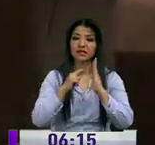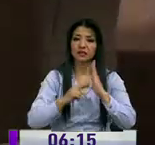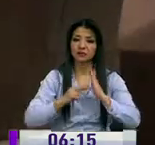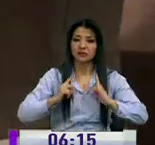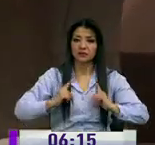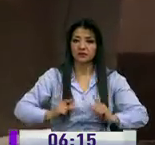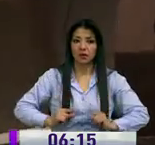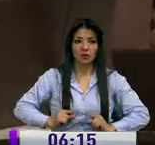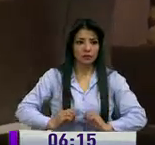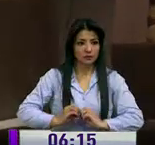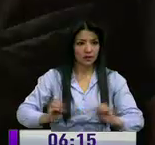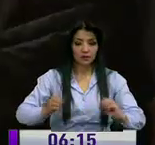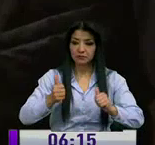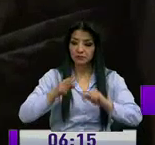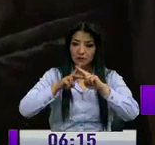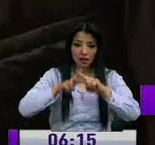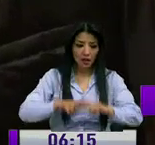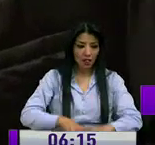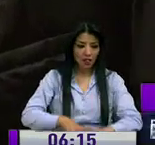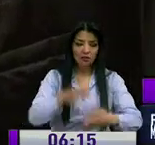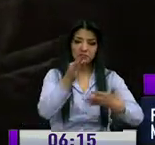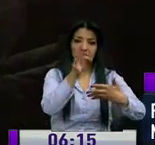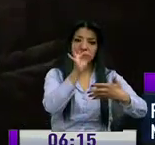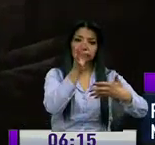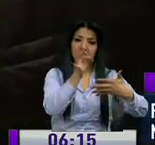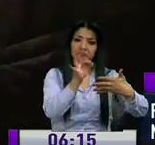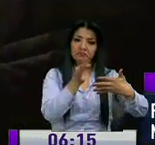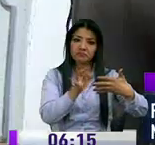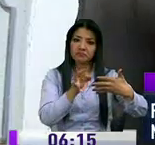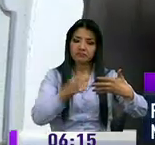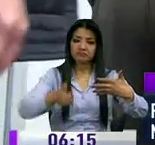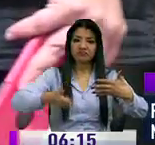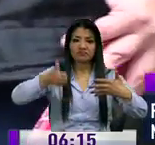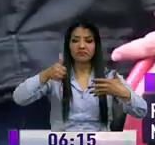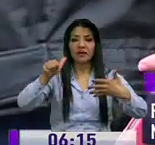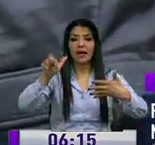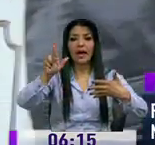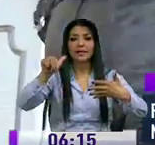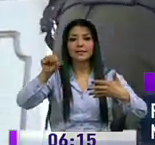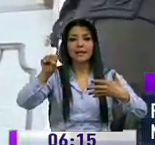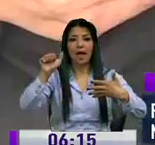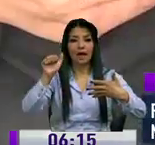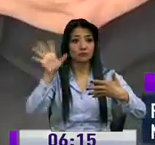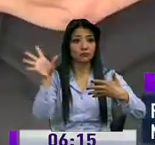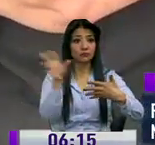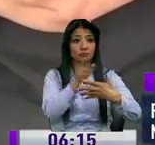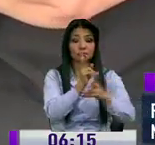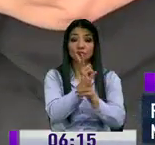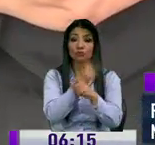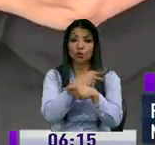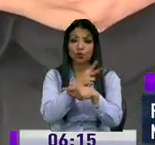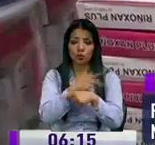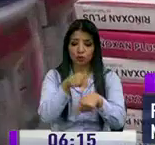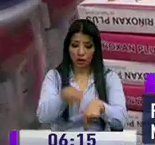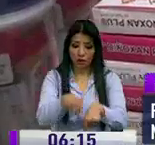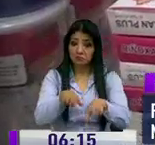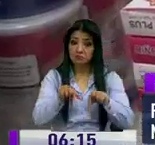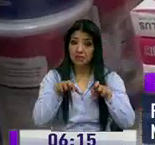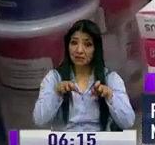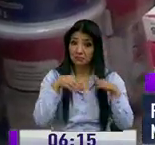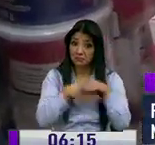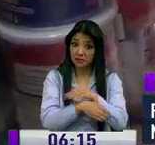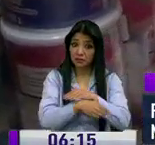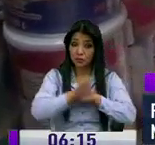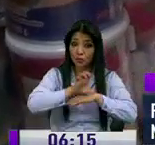fueron verificados e inventariados por personal técnico del ARSA, quienes informaron que todos los productos eran ilegales y que no deberían